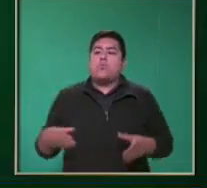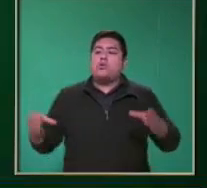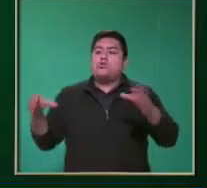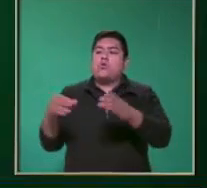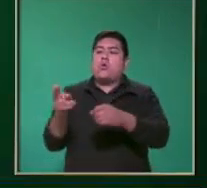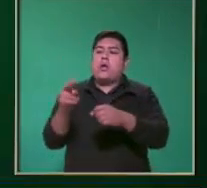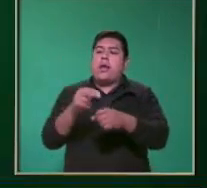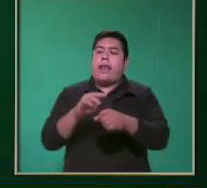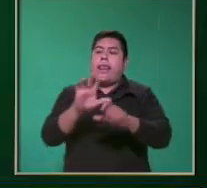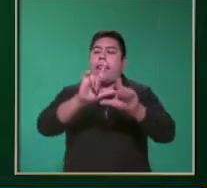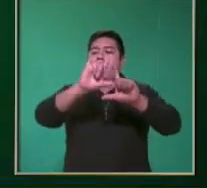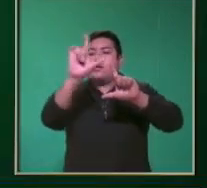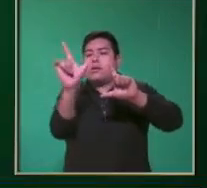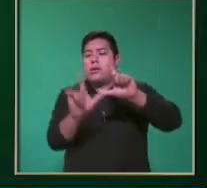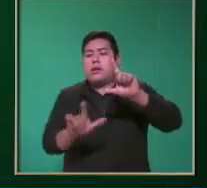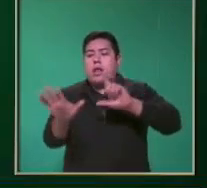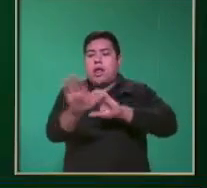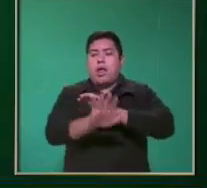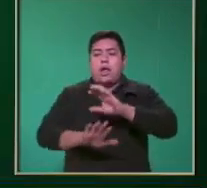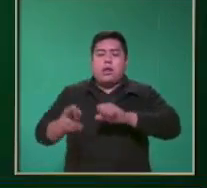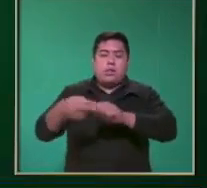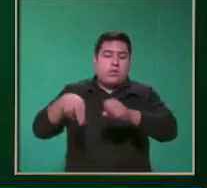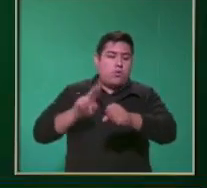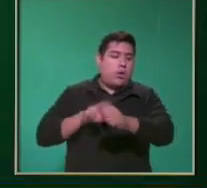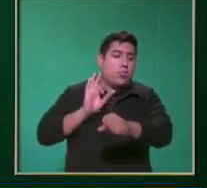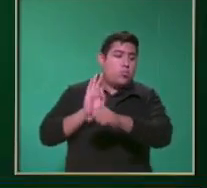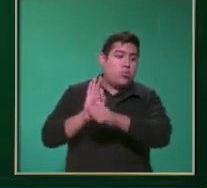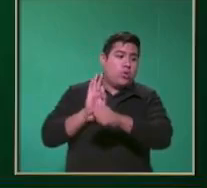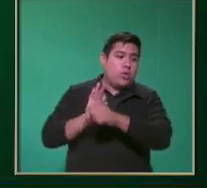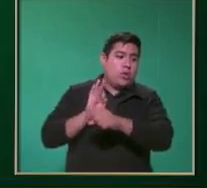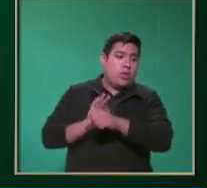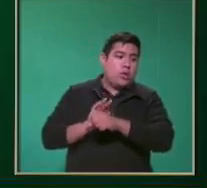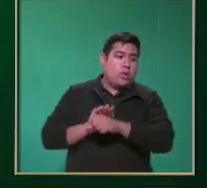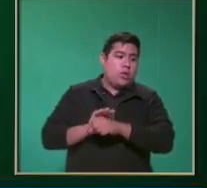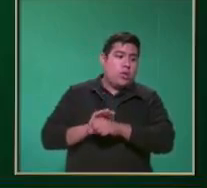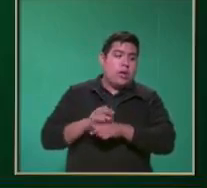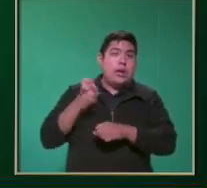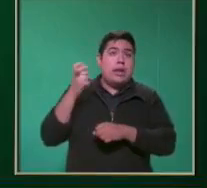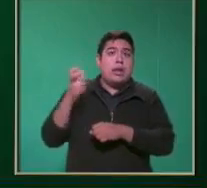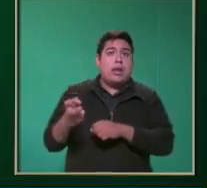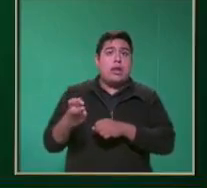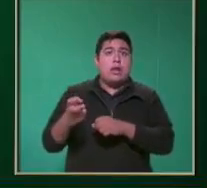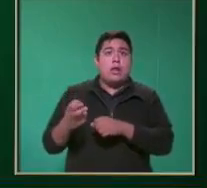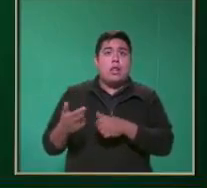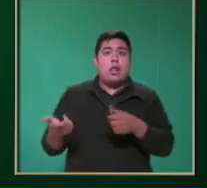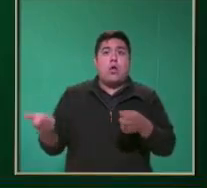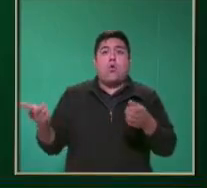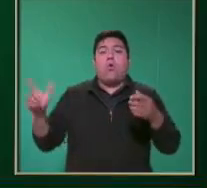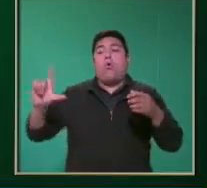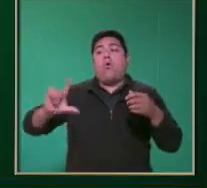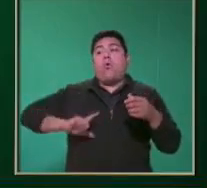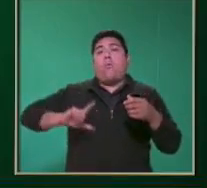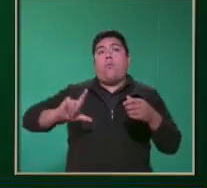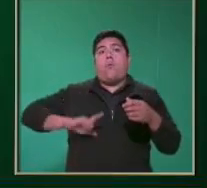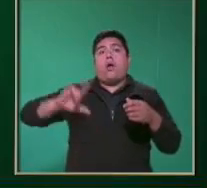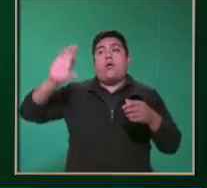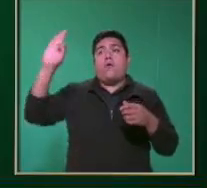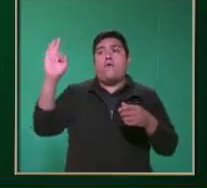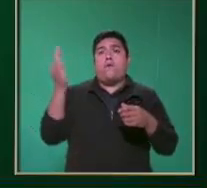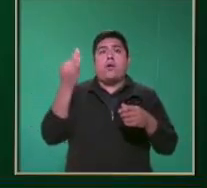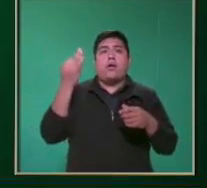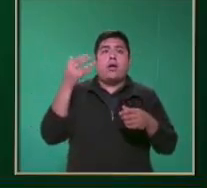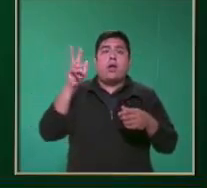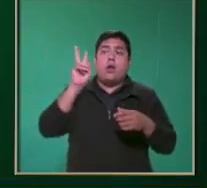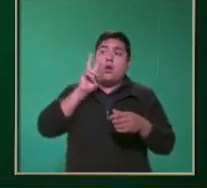de Áreas Naturales Protegidas. En esa página del gobierno federal puedes incursionar para